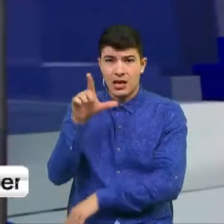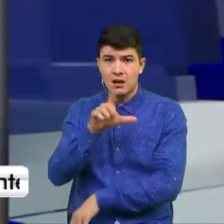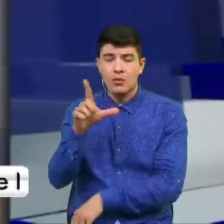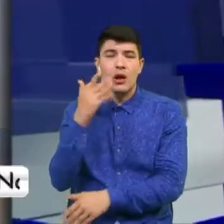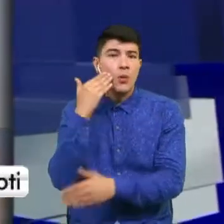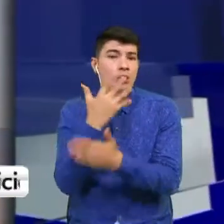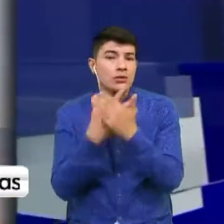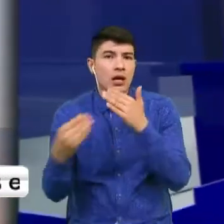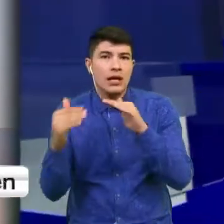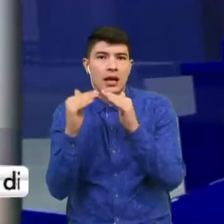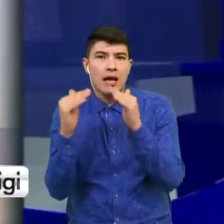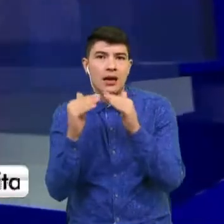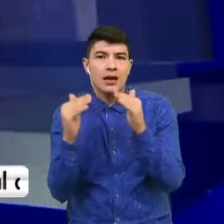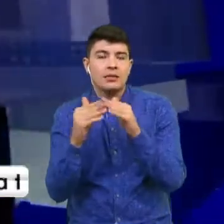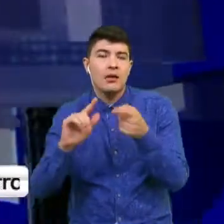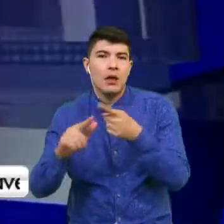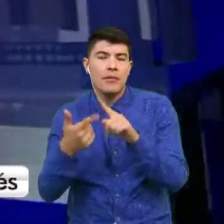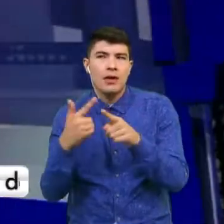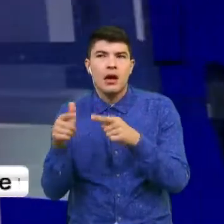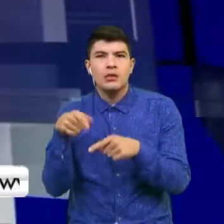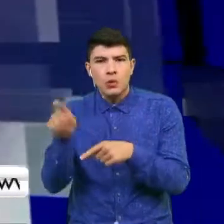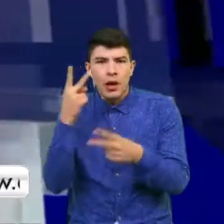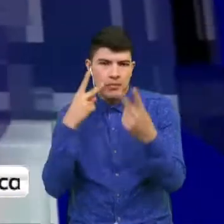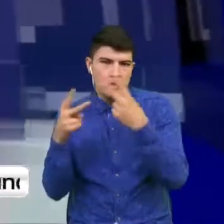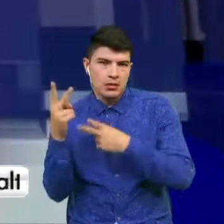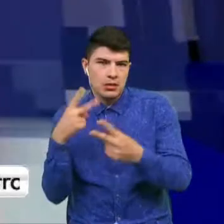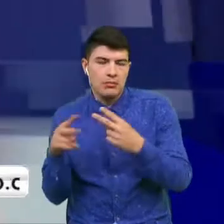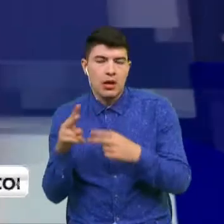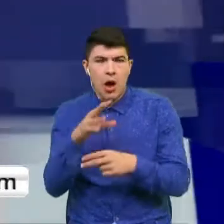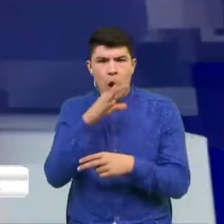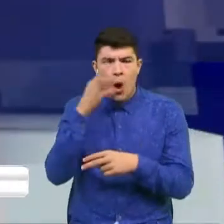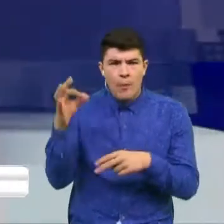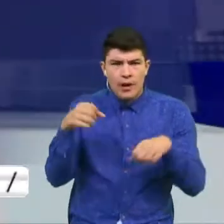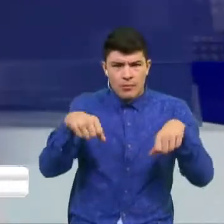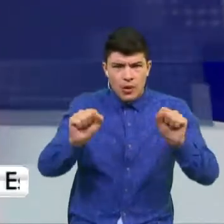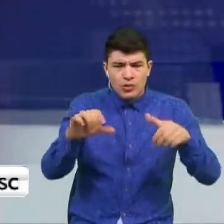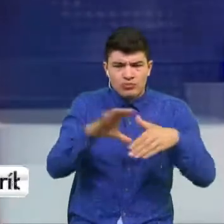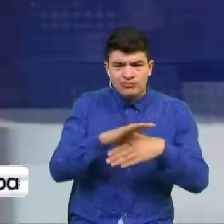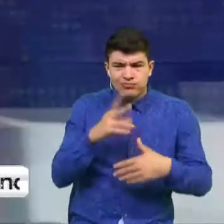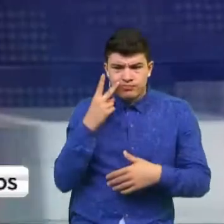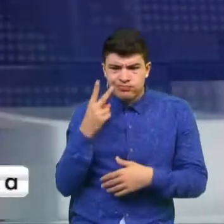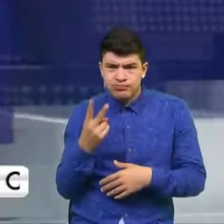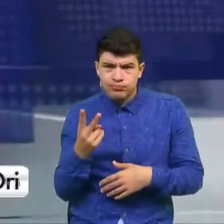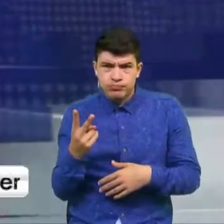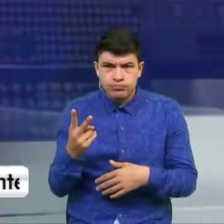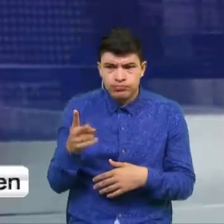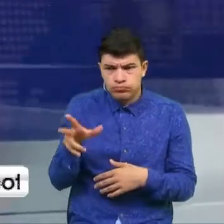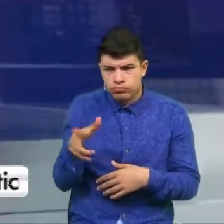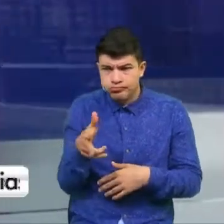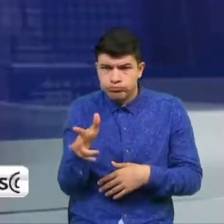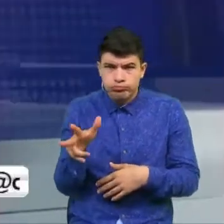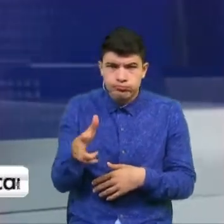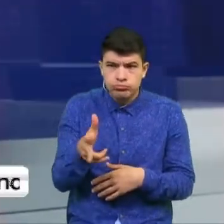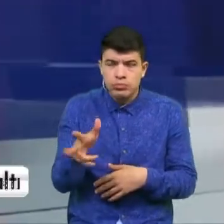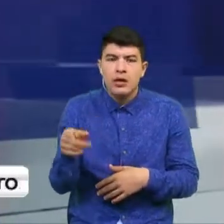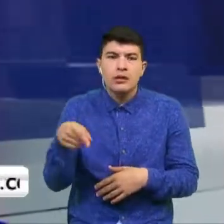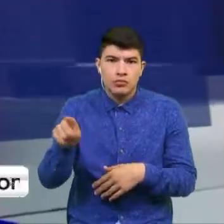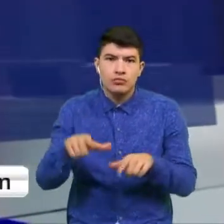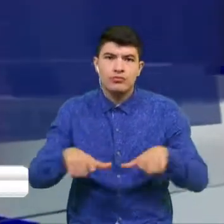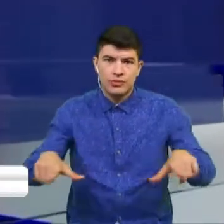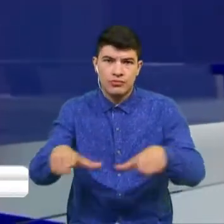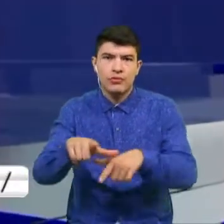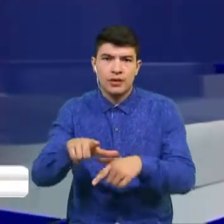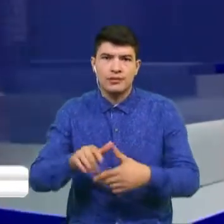de la casa de una amiga a quien visitaba por un sujeto que al parecer se desempeña como mototaxista en esa